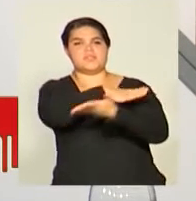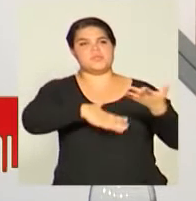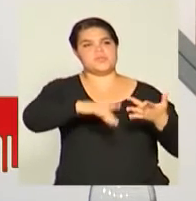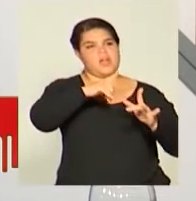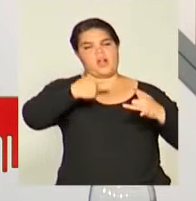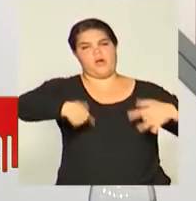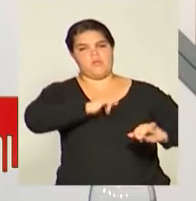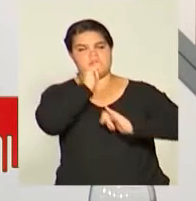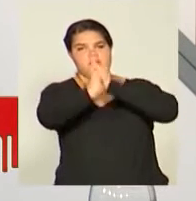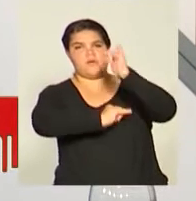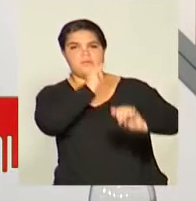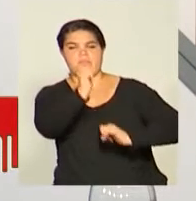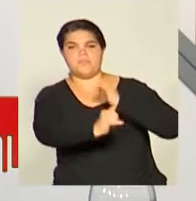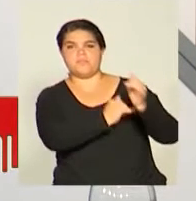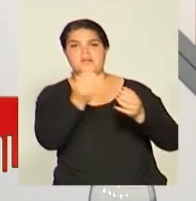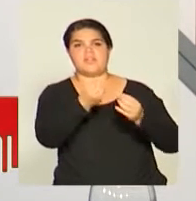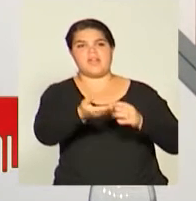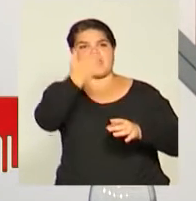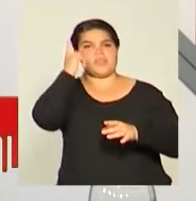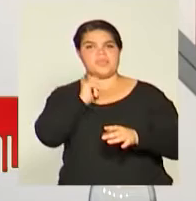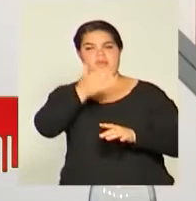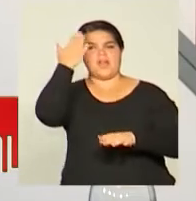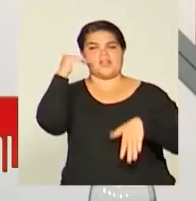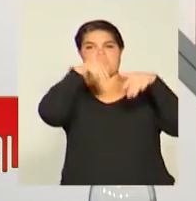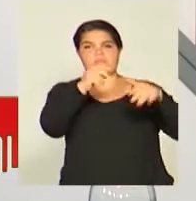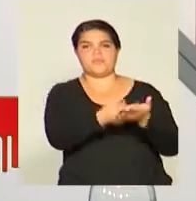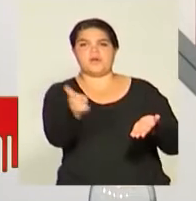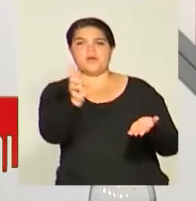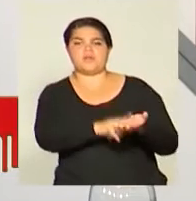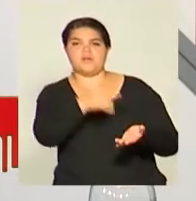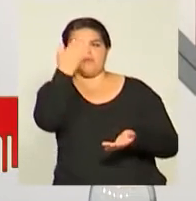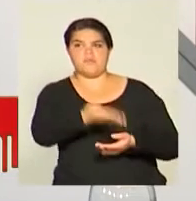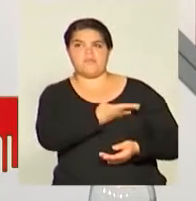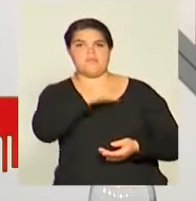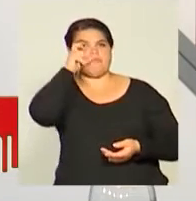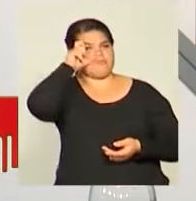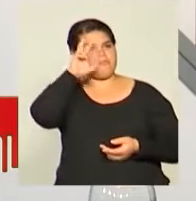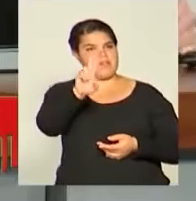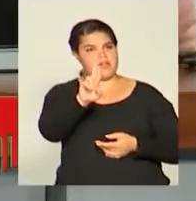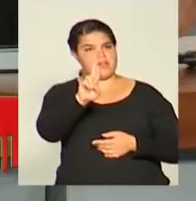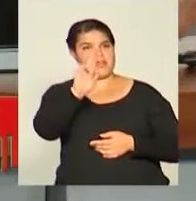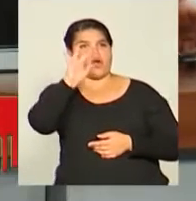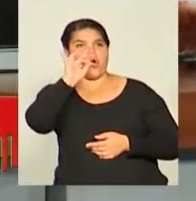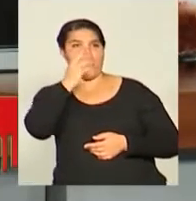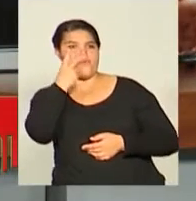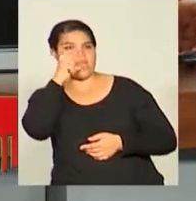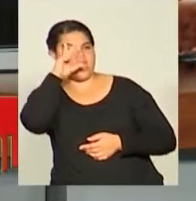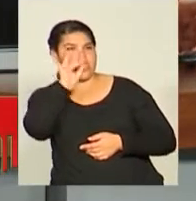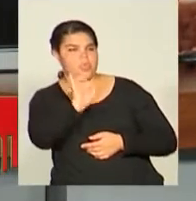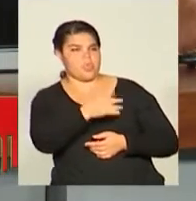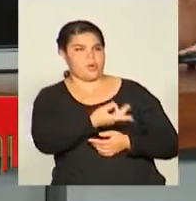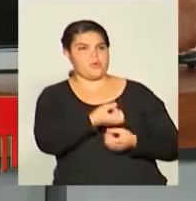la comunicación digital que tuvo ayer el Balotage 2015 con Fer Oviedo. ¿Cómo anda, Fer? ¿Todo bien? Muy bien, Nacho, otra vez acá, bueno,